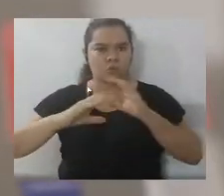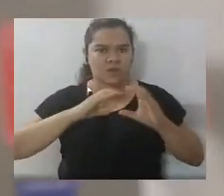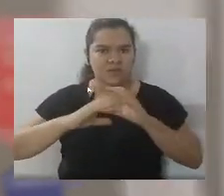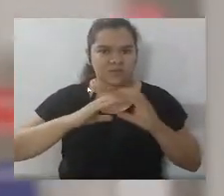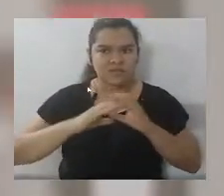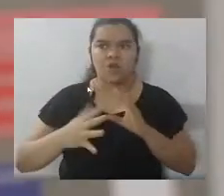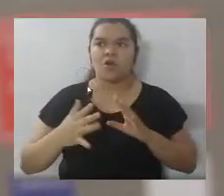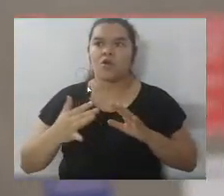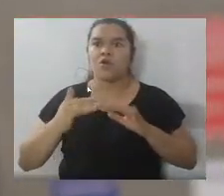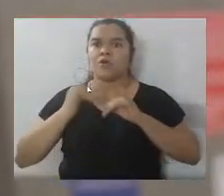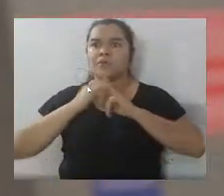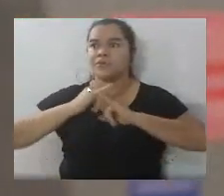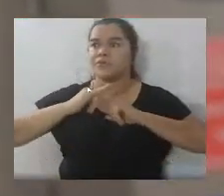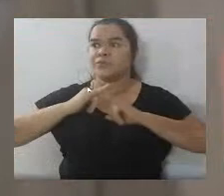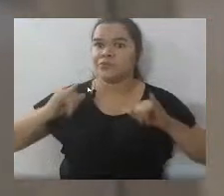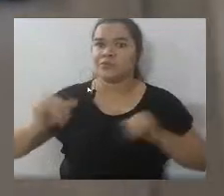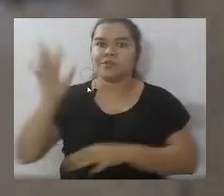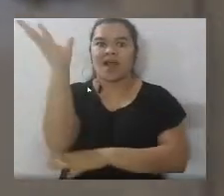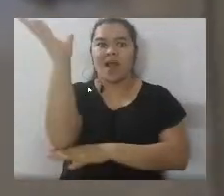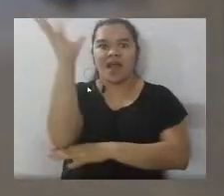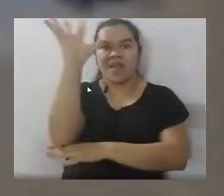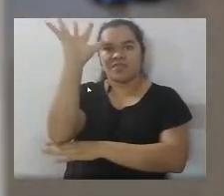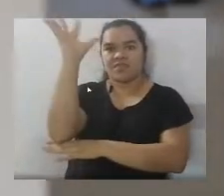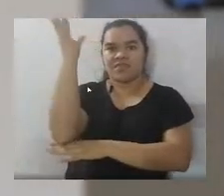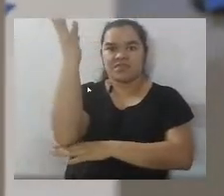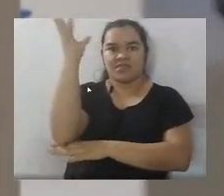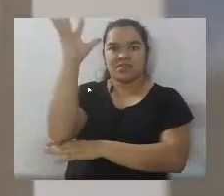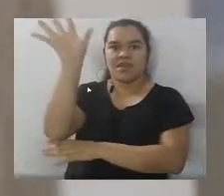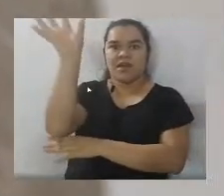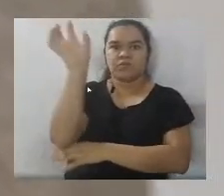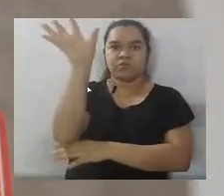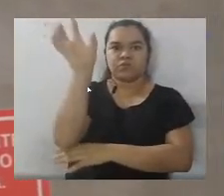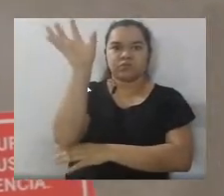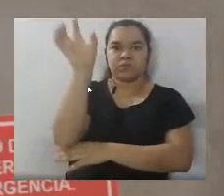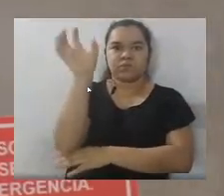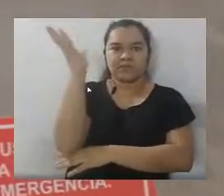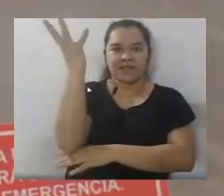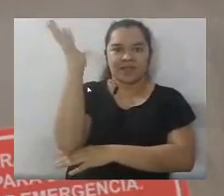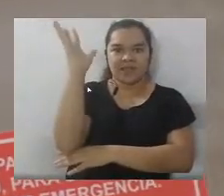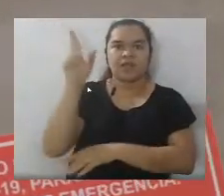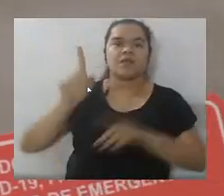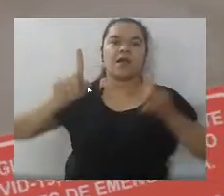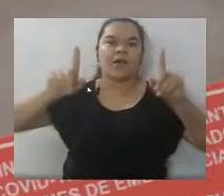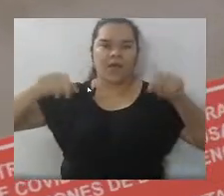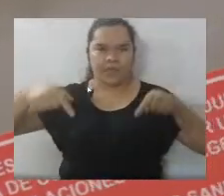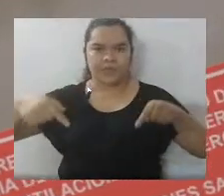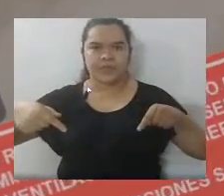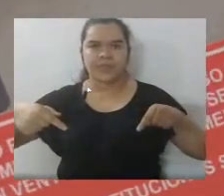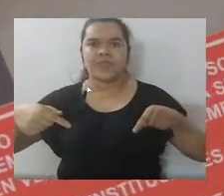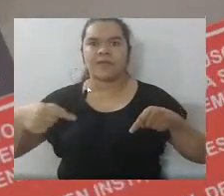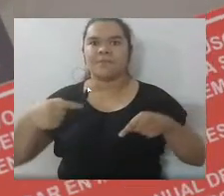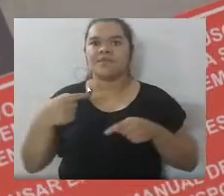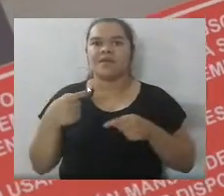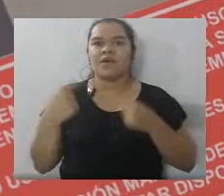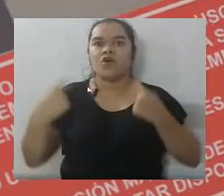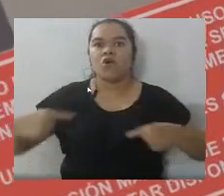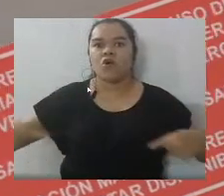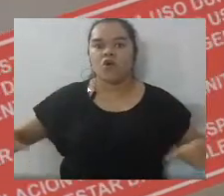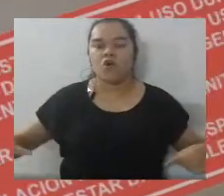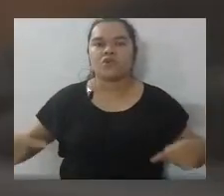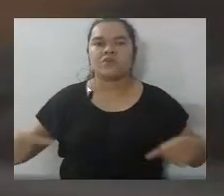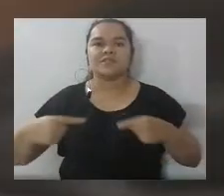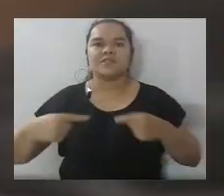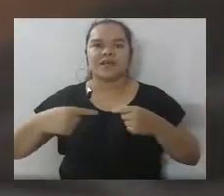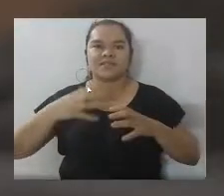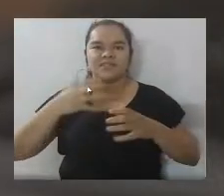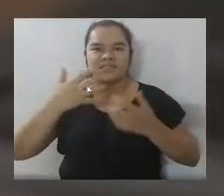de propagación y antenas, la parte de procesamiento y envío de paquetes vía microondas, es